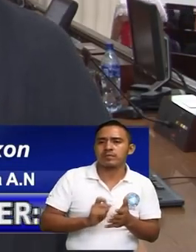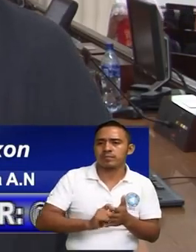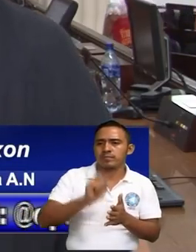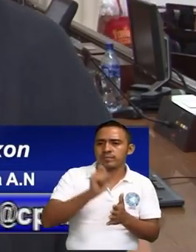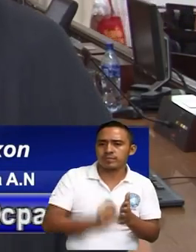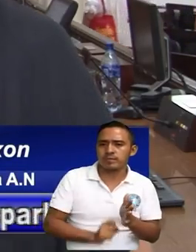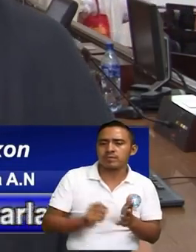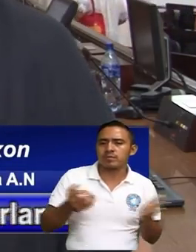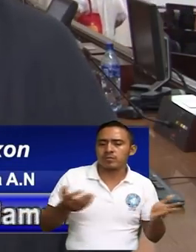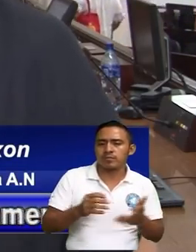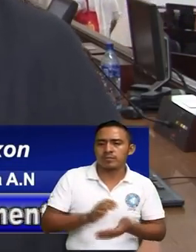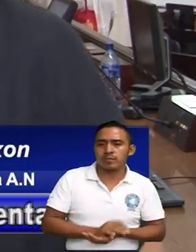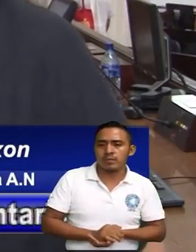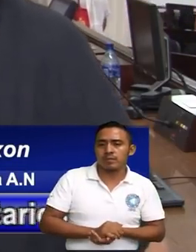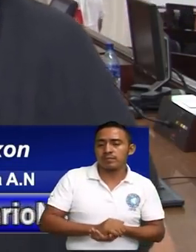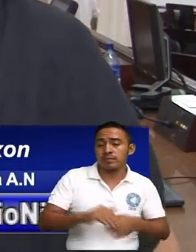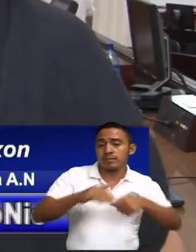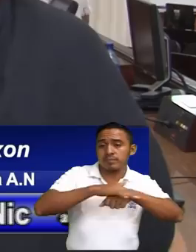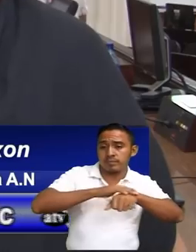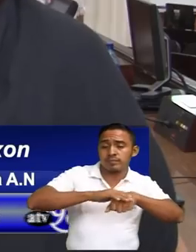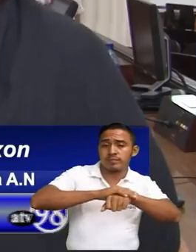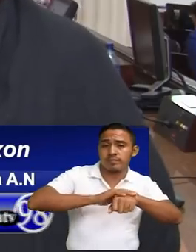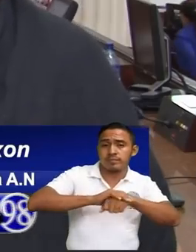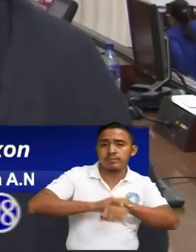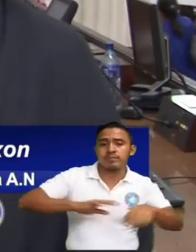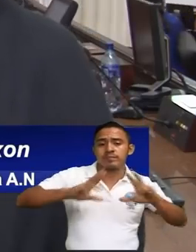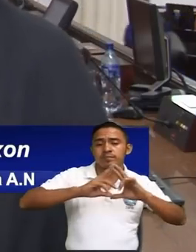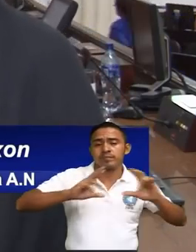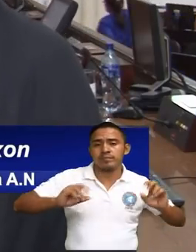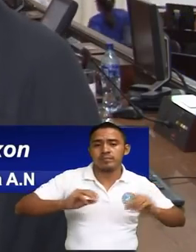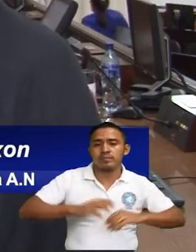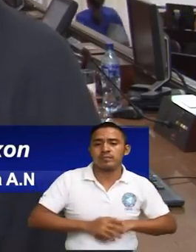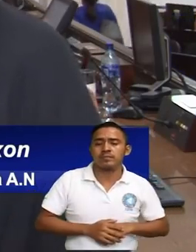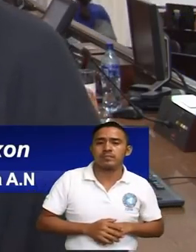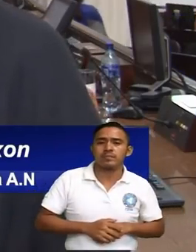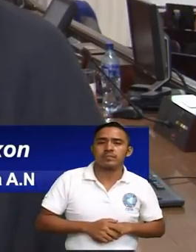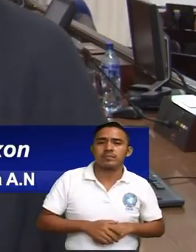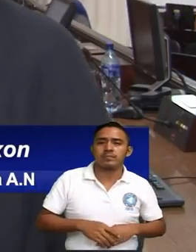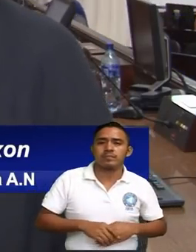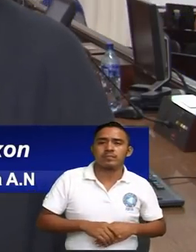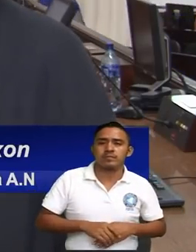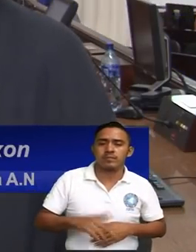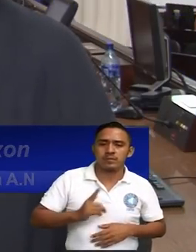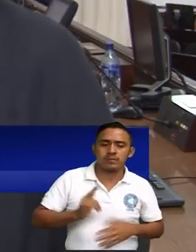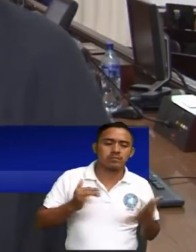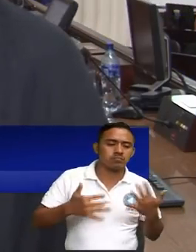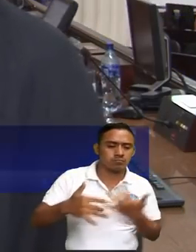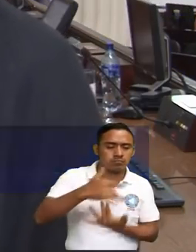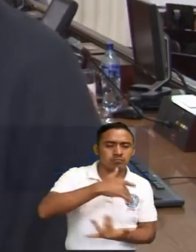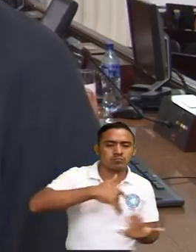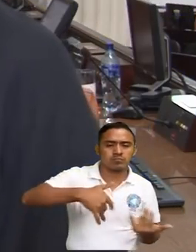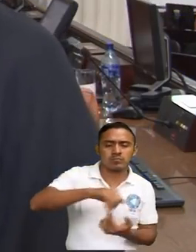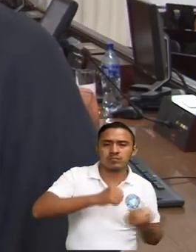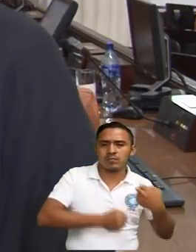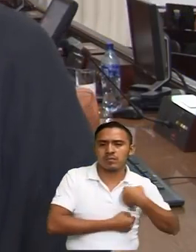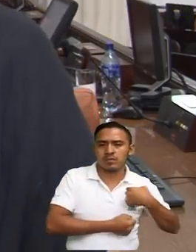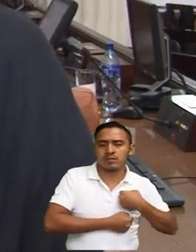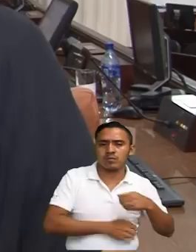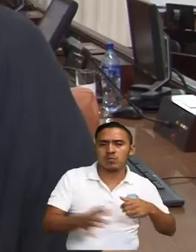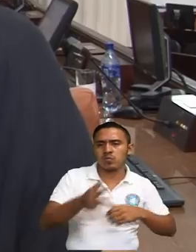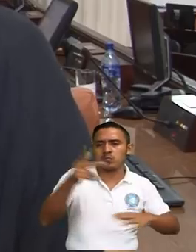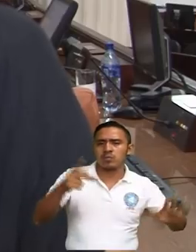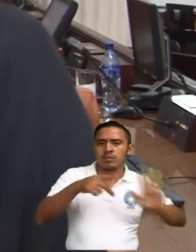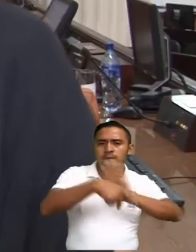una ratificación de esta autorización. Nicaragua tiene relaciones con ejércitos de